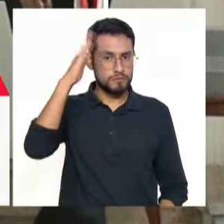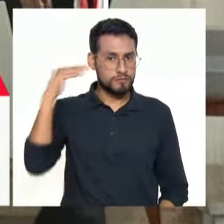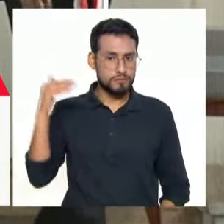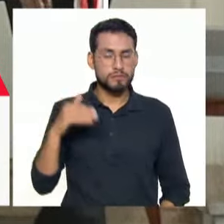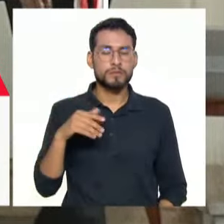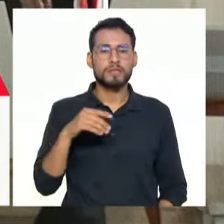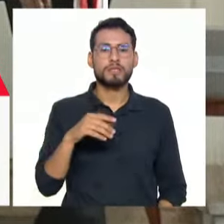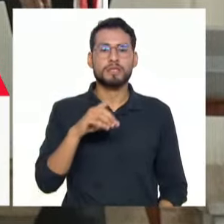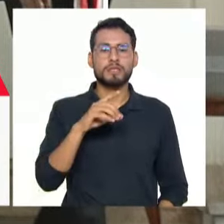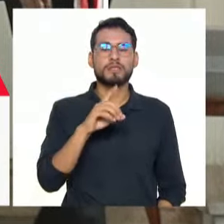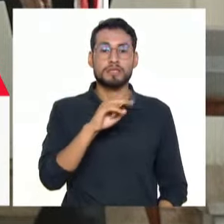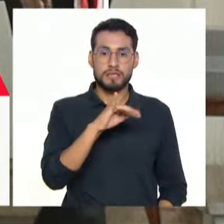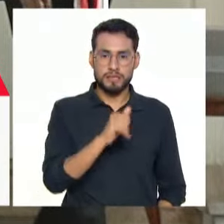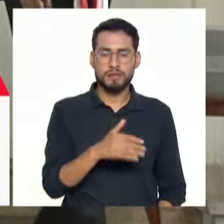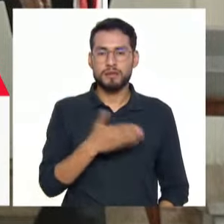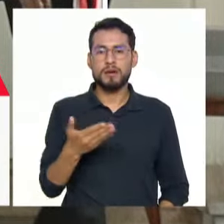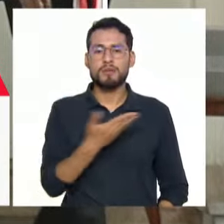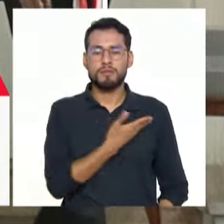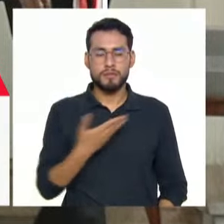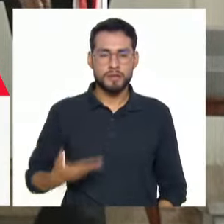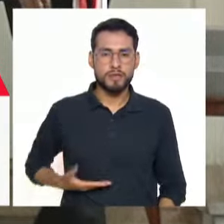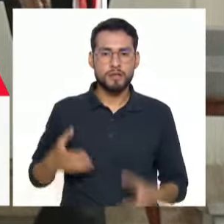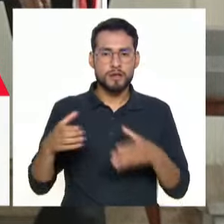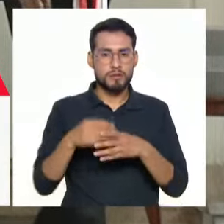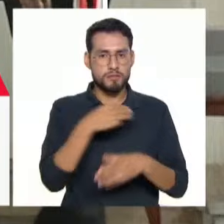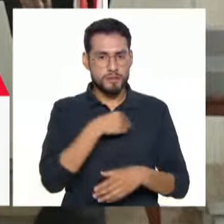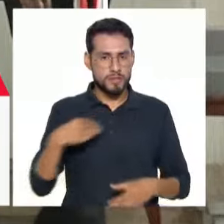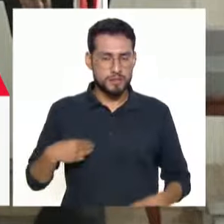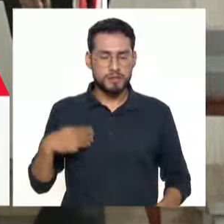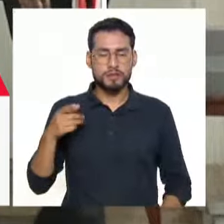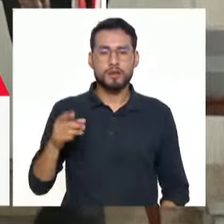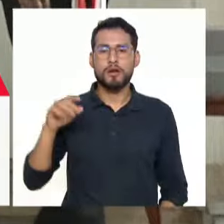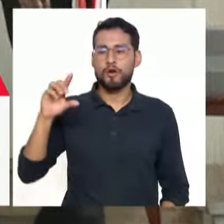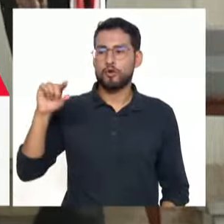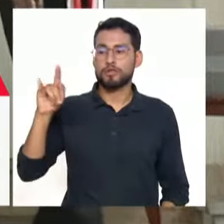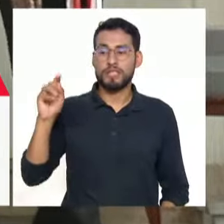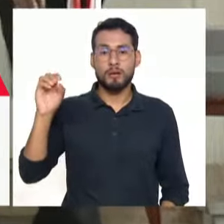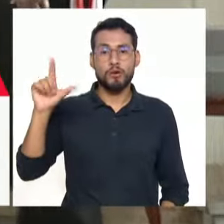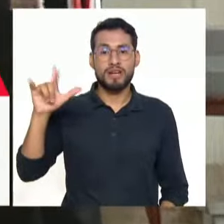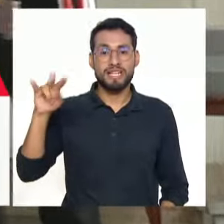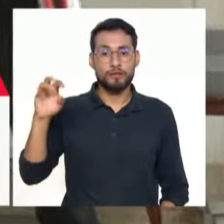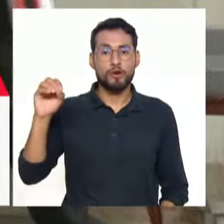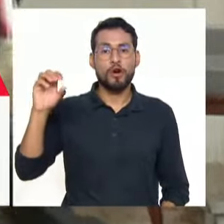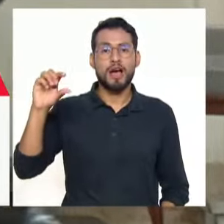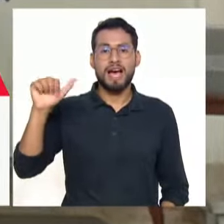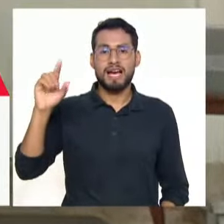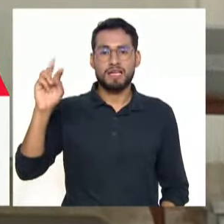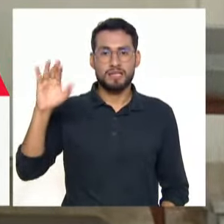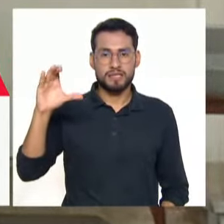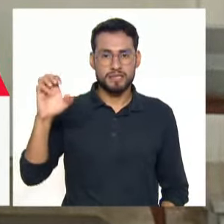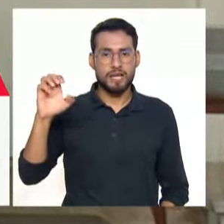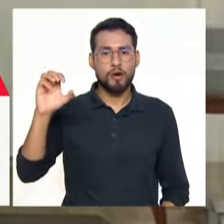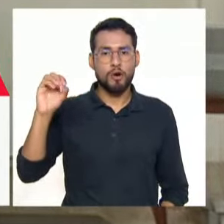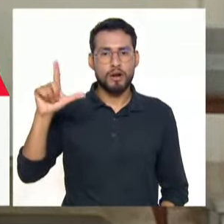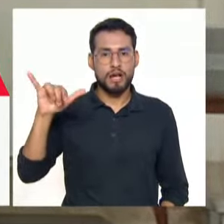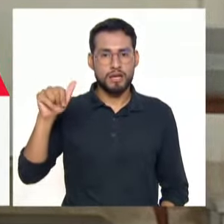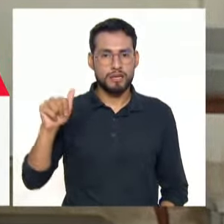Segarra, Presidenta de la República. Gustavo Lino Adriansén Olaya, Presidente del Consejo de Ministros.